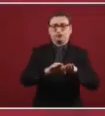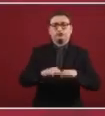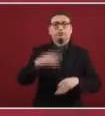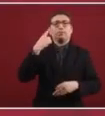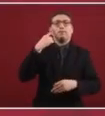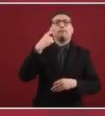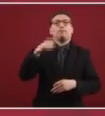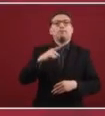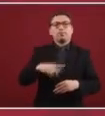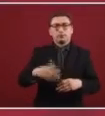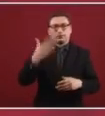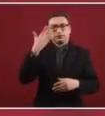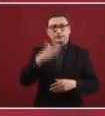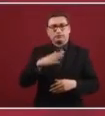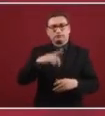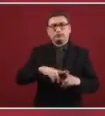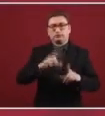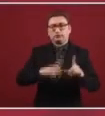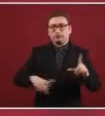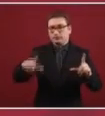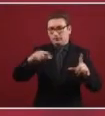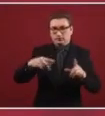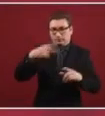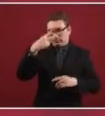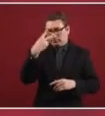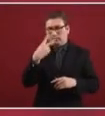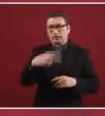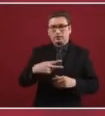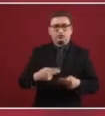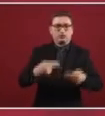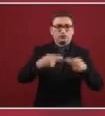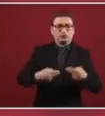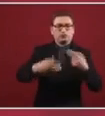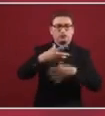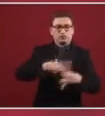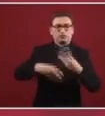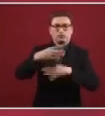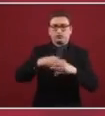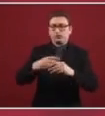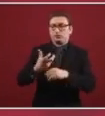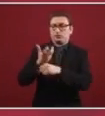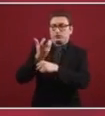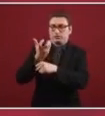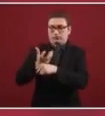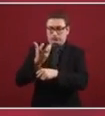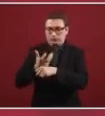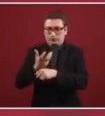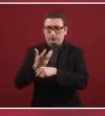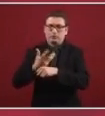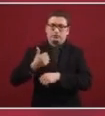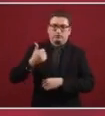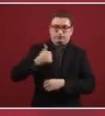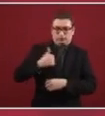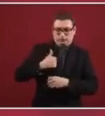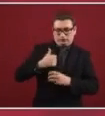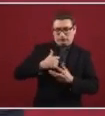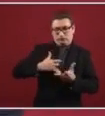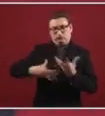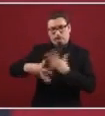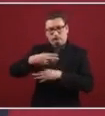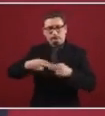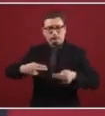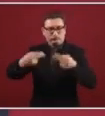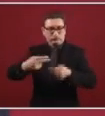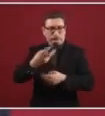la economía y el comercio de México, de Estados Unidos y de Canadá.